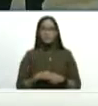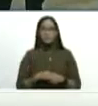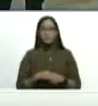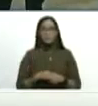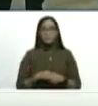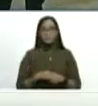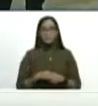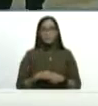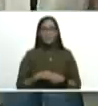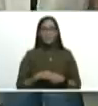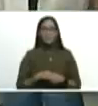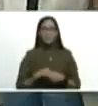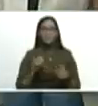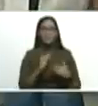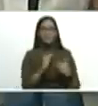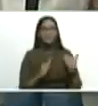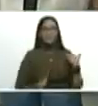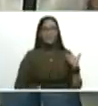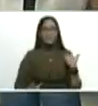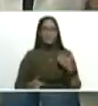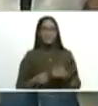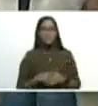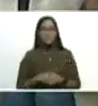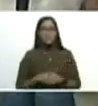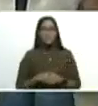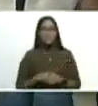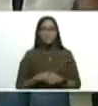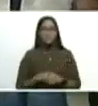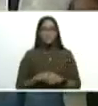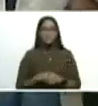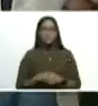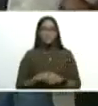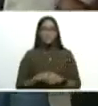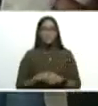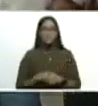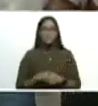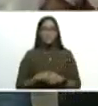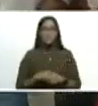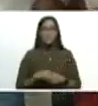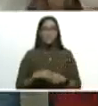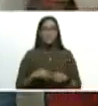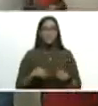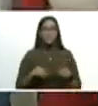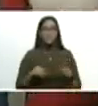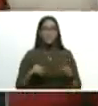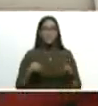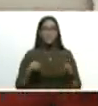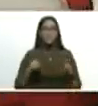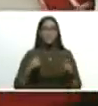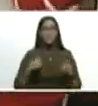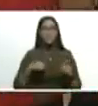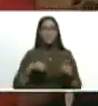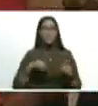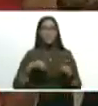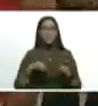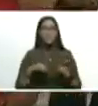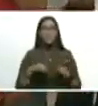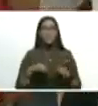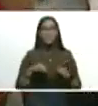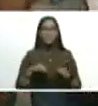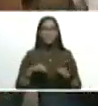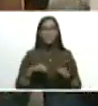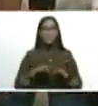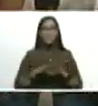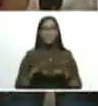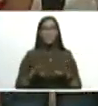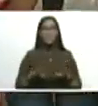Sí, mi presidente, aquí está conmigo una de las fundadoras de este espacio, que es nuestra compañera aquí, miembro del